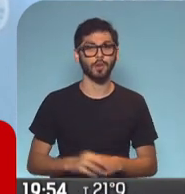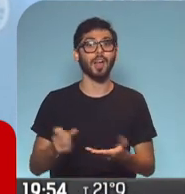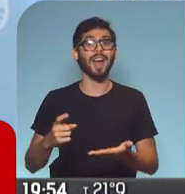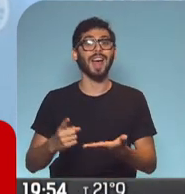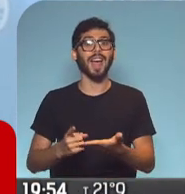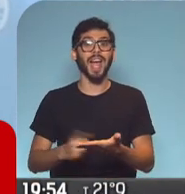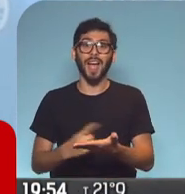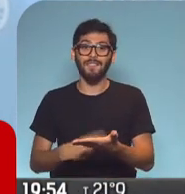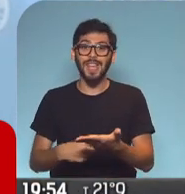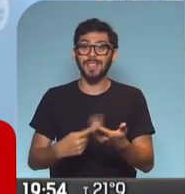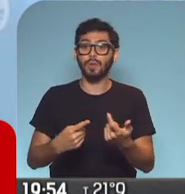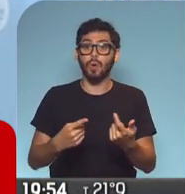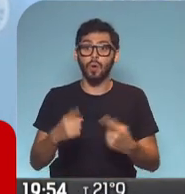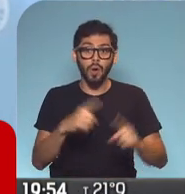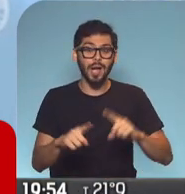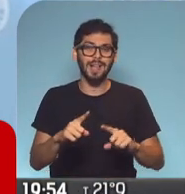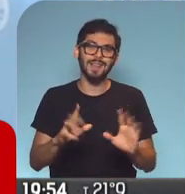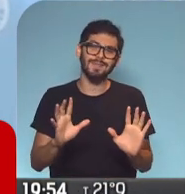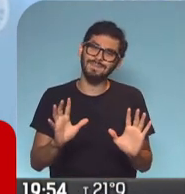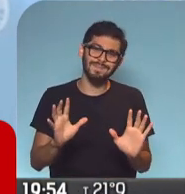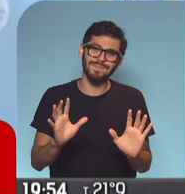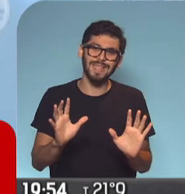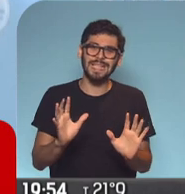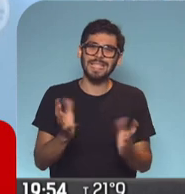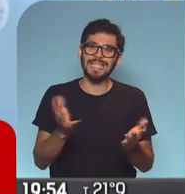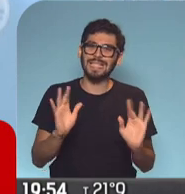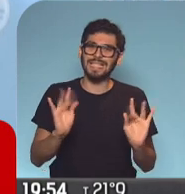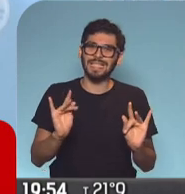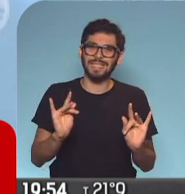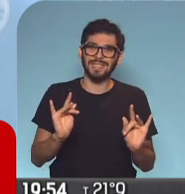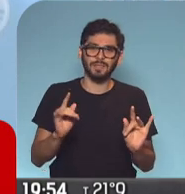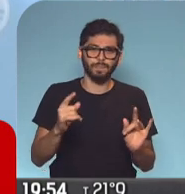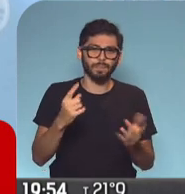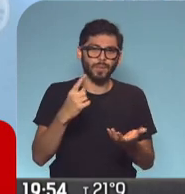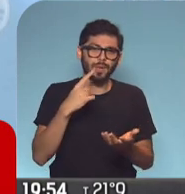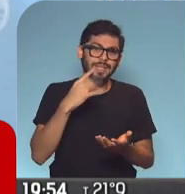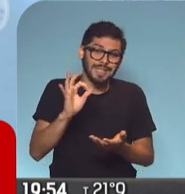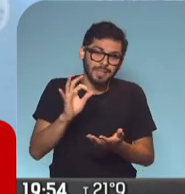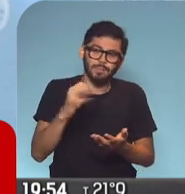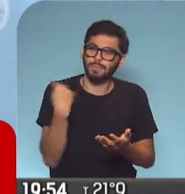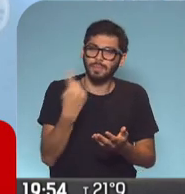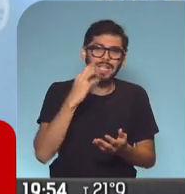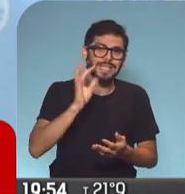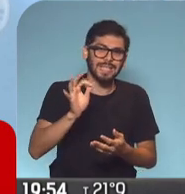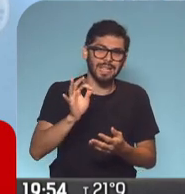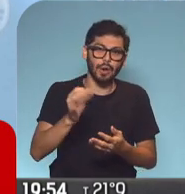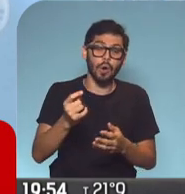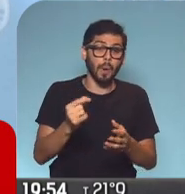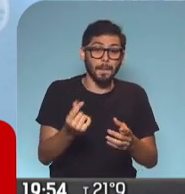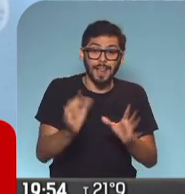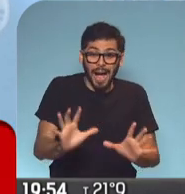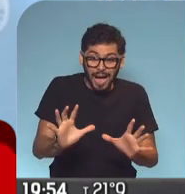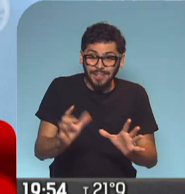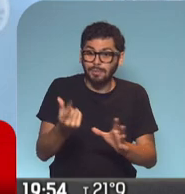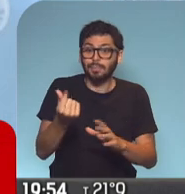efectivo, es muy difícil que alguien no sepa que no se pueden hacer extracciones ni pagos de esta cantidad de dinero como la que